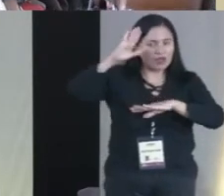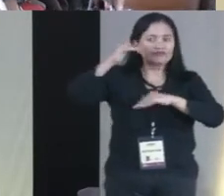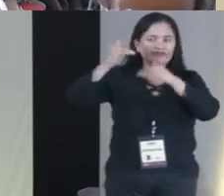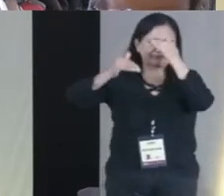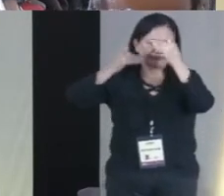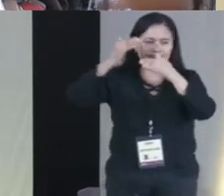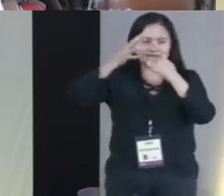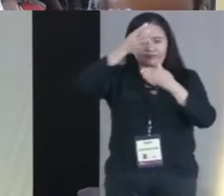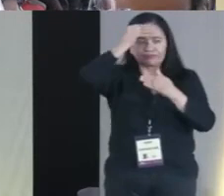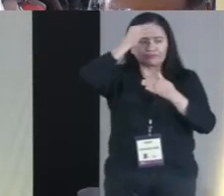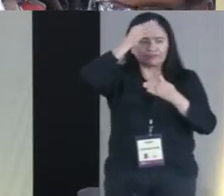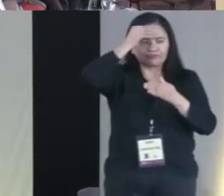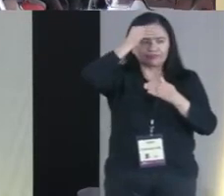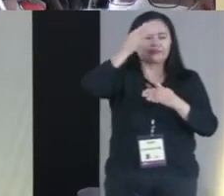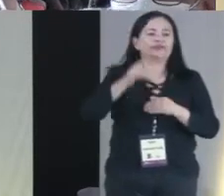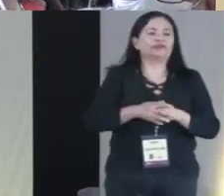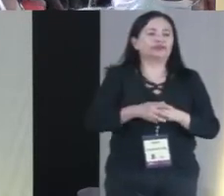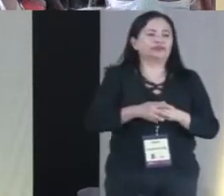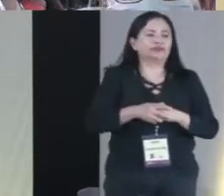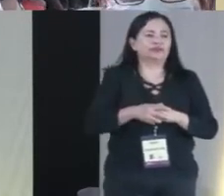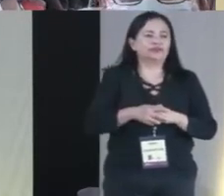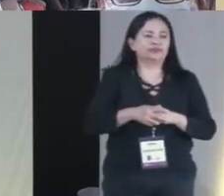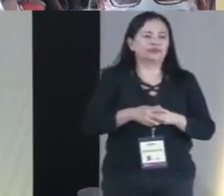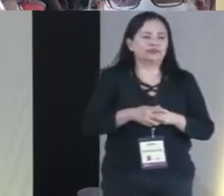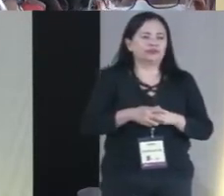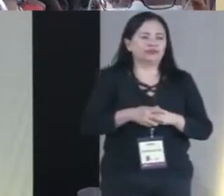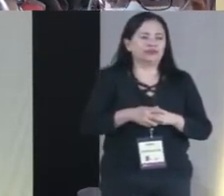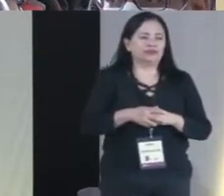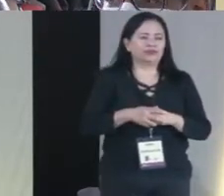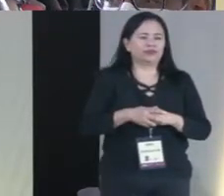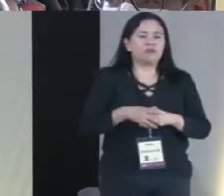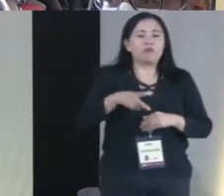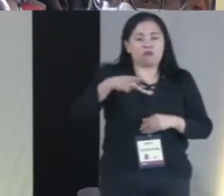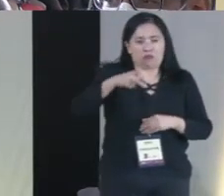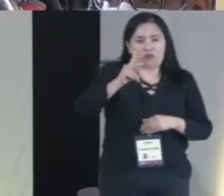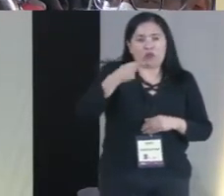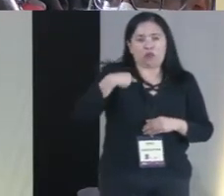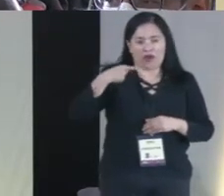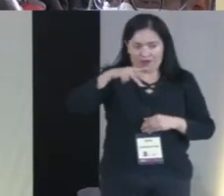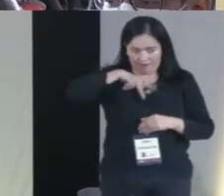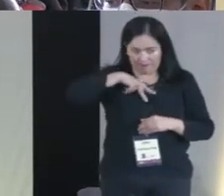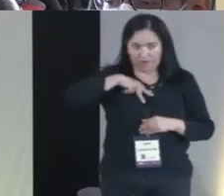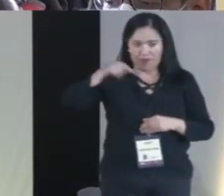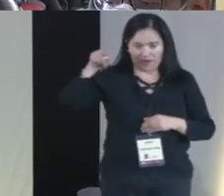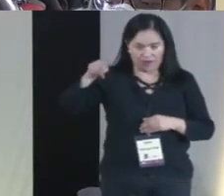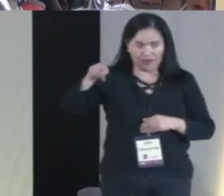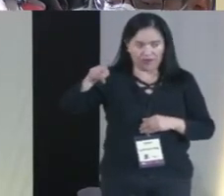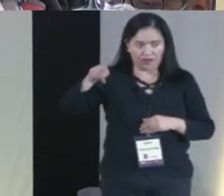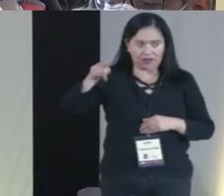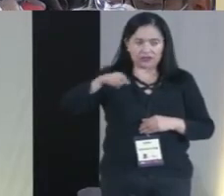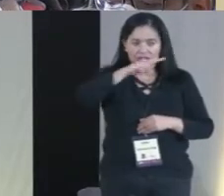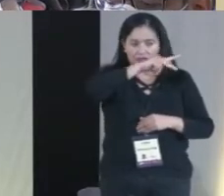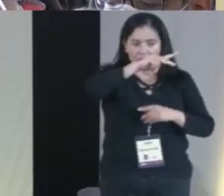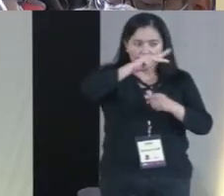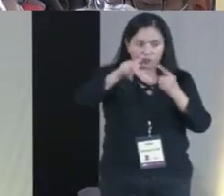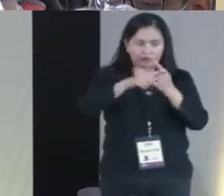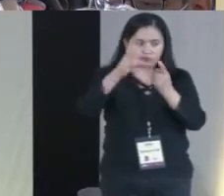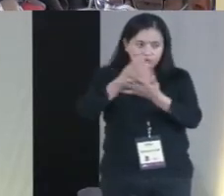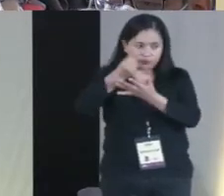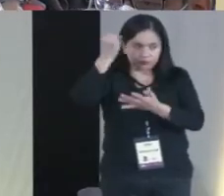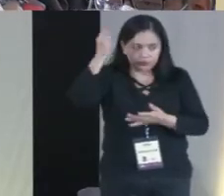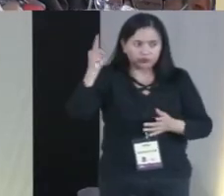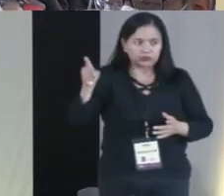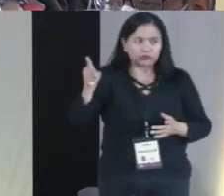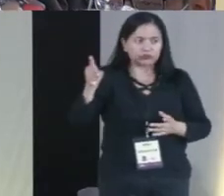los critica, ¿no? Pero para mí fue un conquistador, pero si ellos solos hubieran